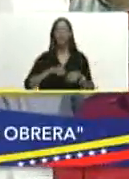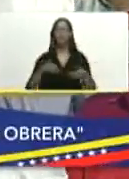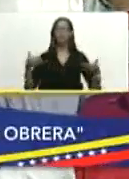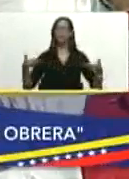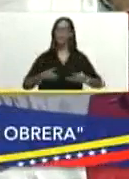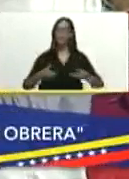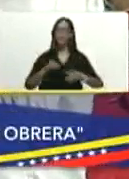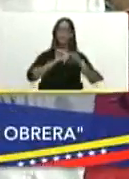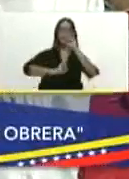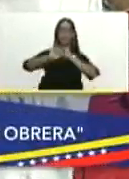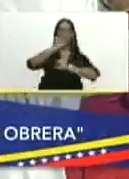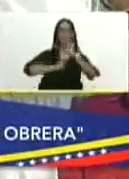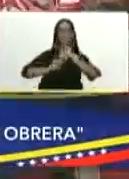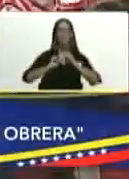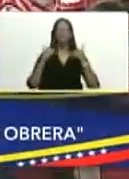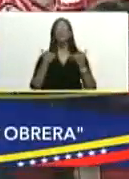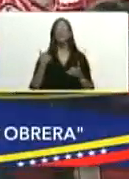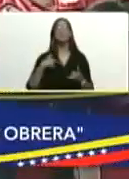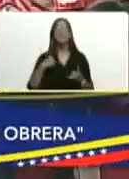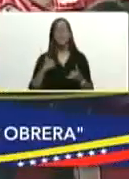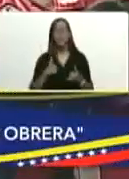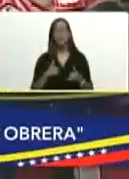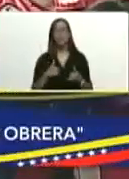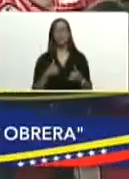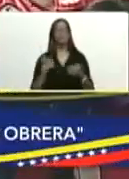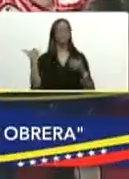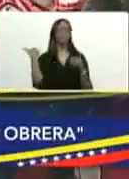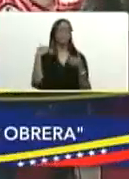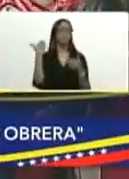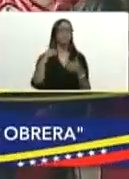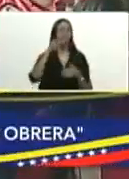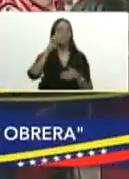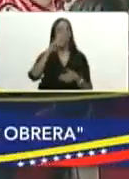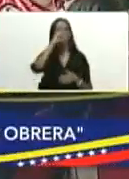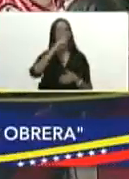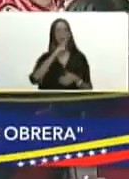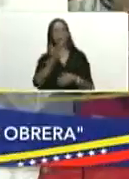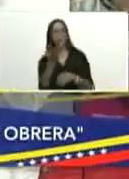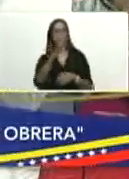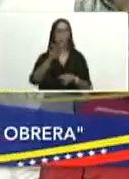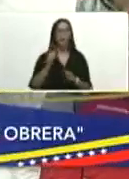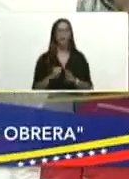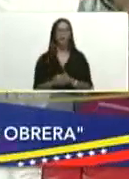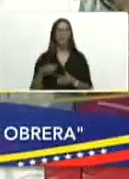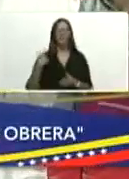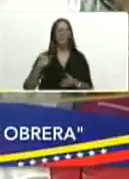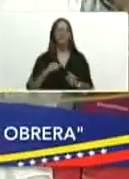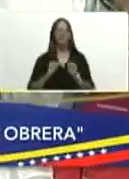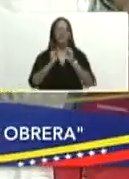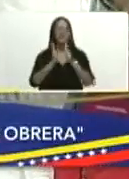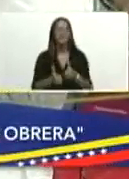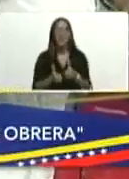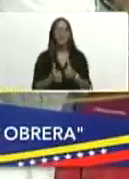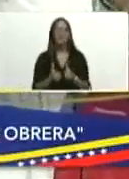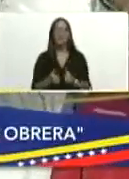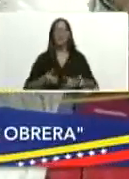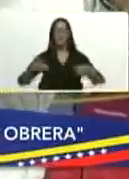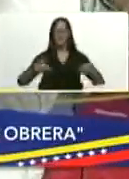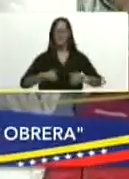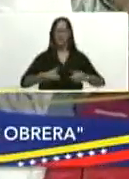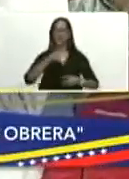defensiva ya tenemos un rato ya creo que dos años Aproximadamente en que hemos comenzado a dar resistencia